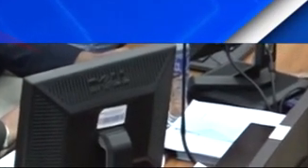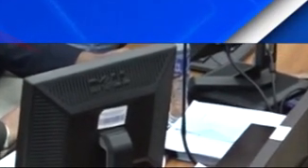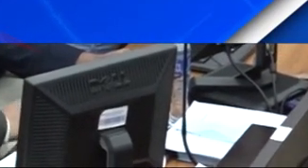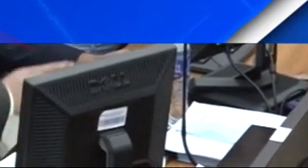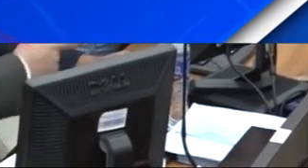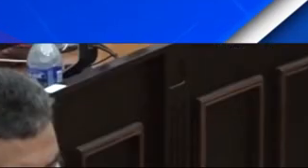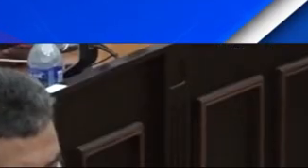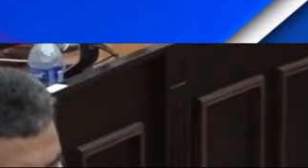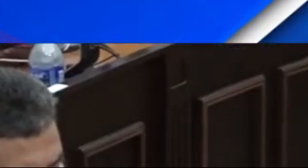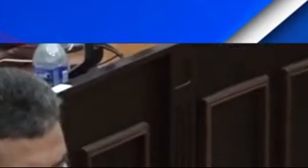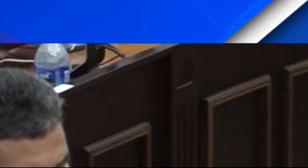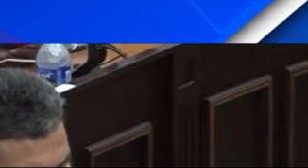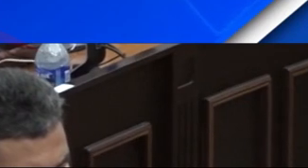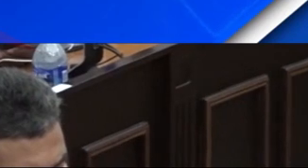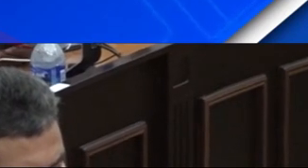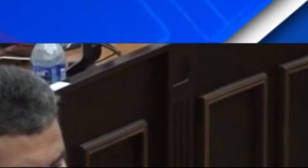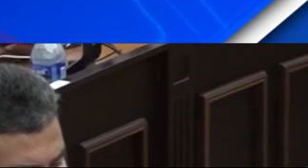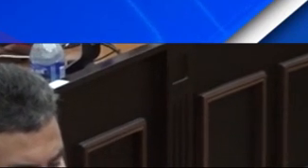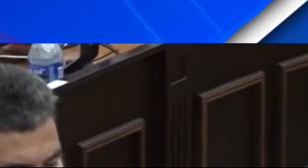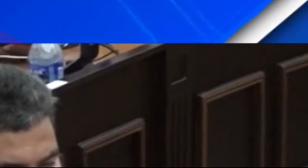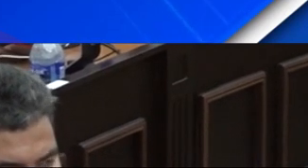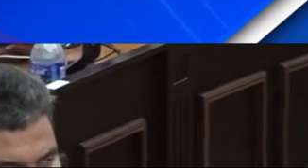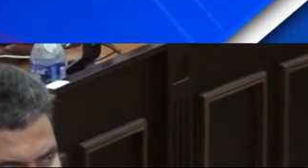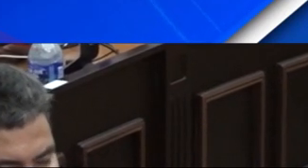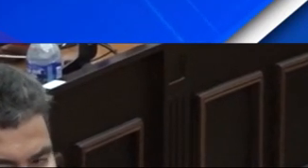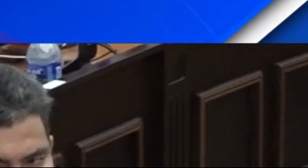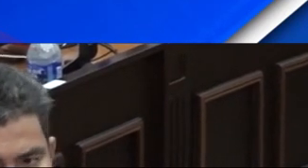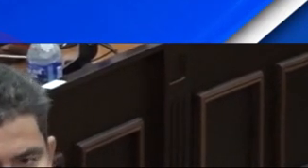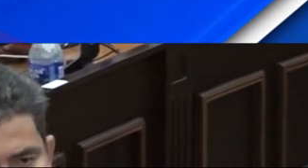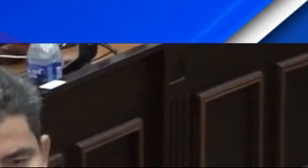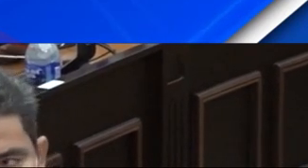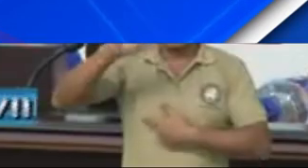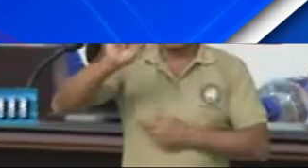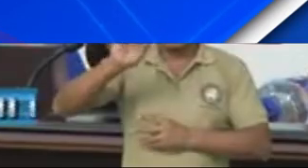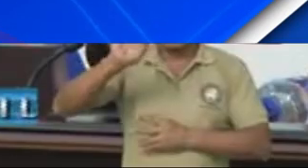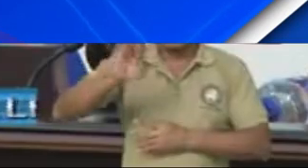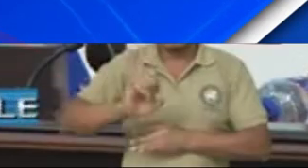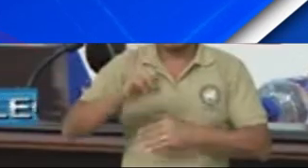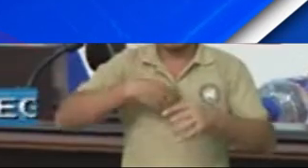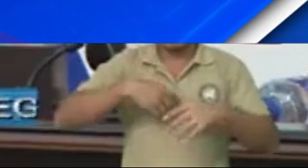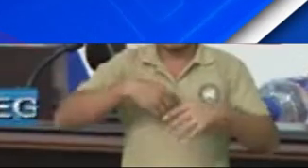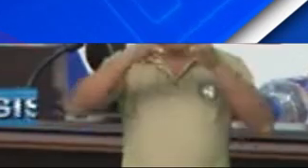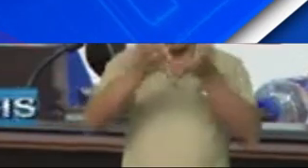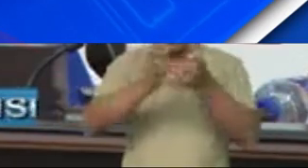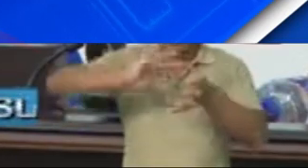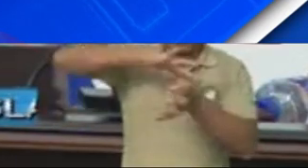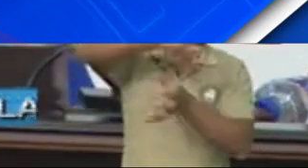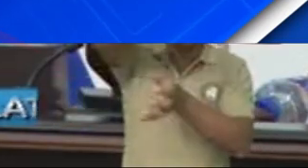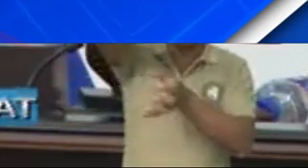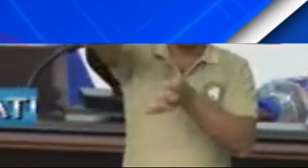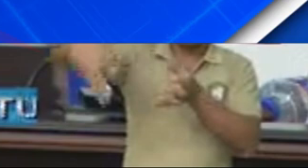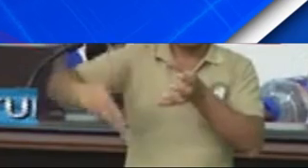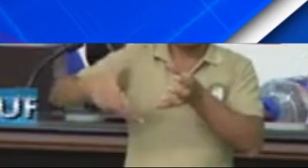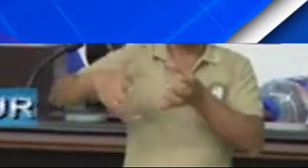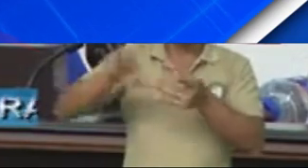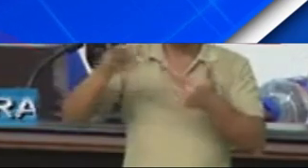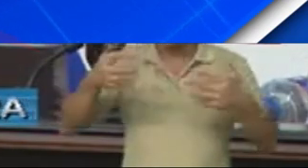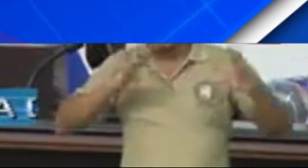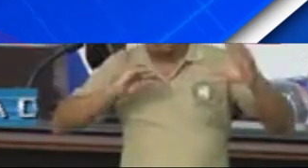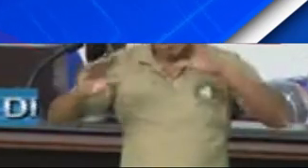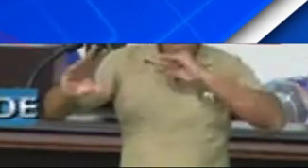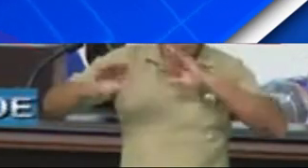investigación, tecnología espacial y sus aplicaciones. El proyecto de convenio fue discutido virtualmente en